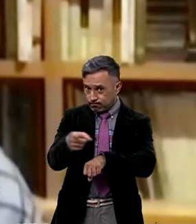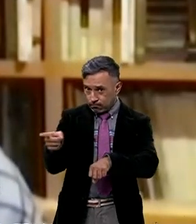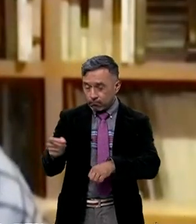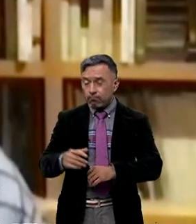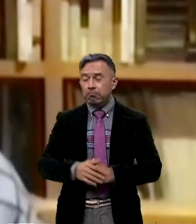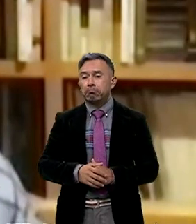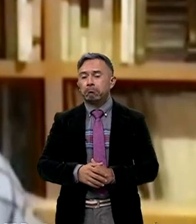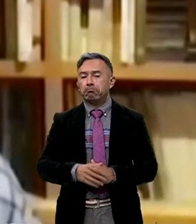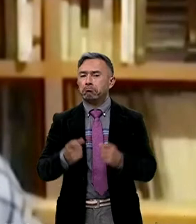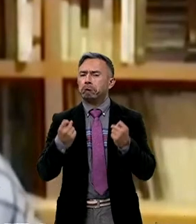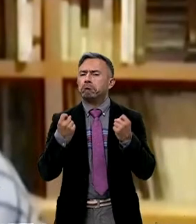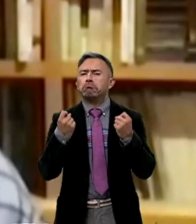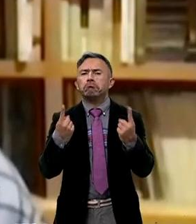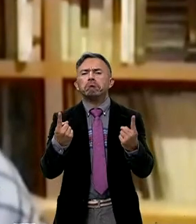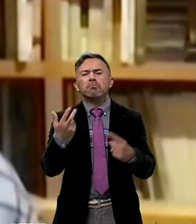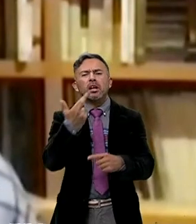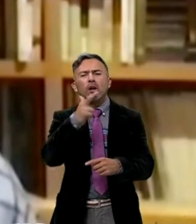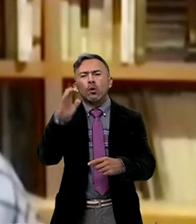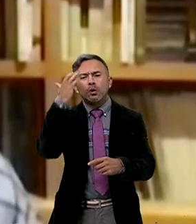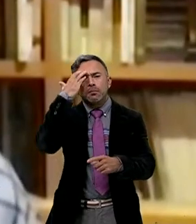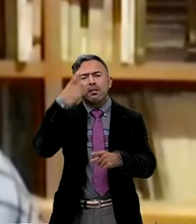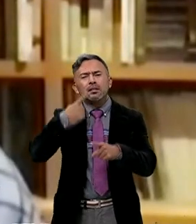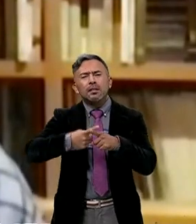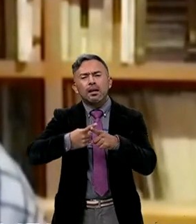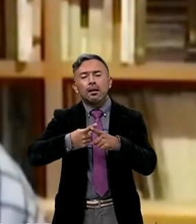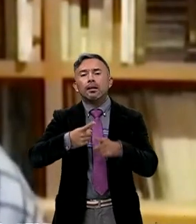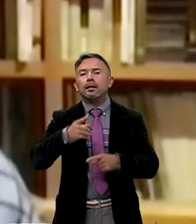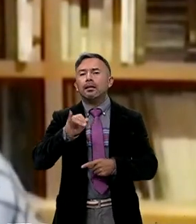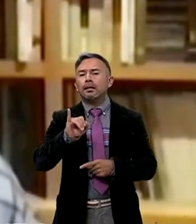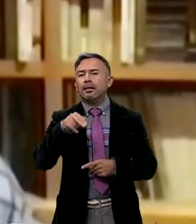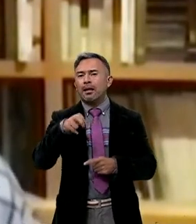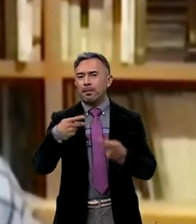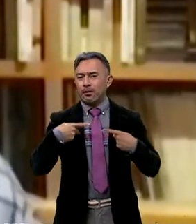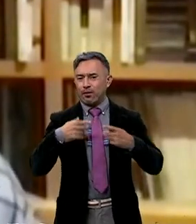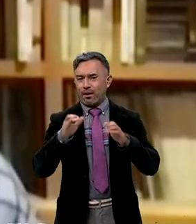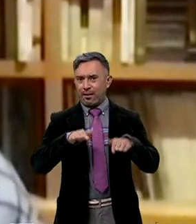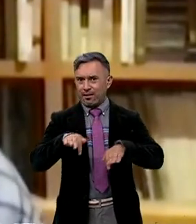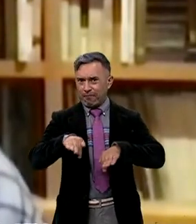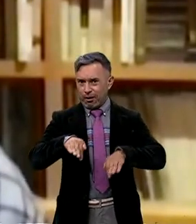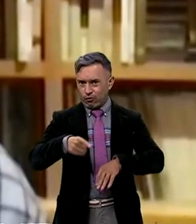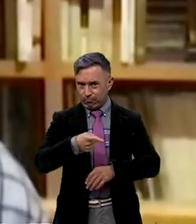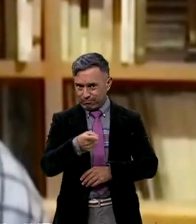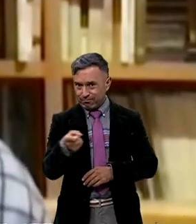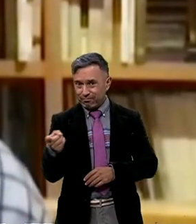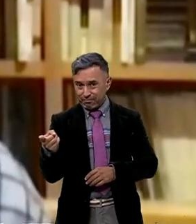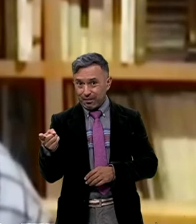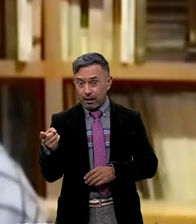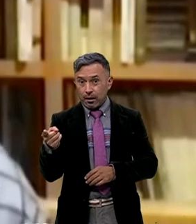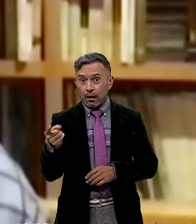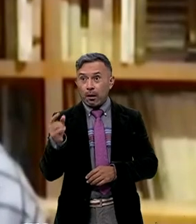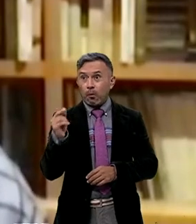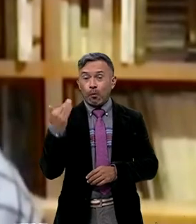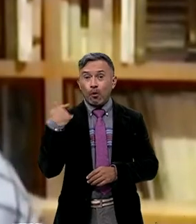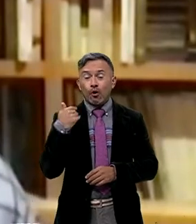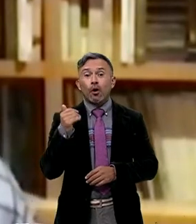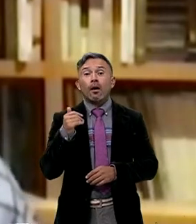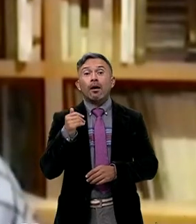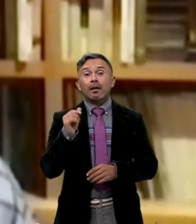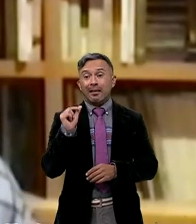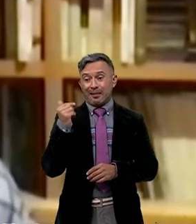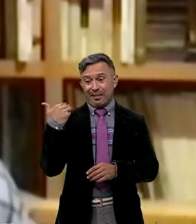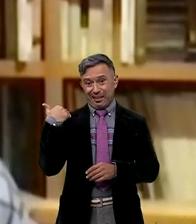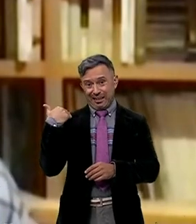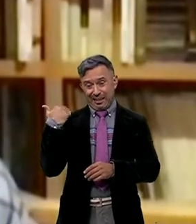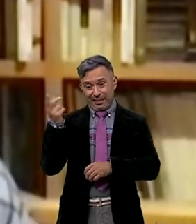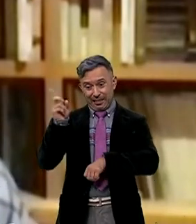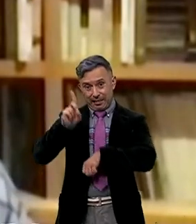reconocimiento al personal del instituto nacional electoral que apenas ocho domingos después de